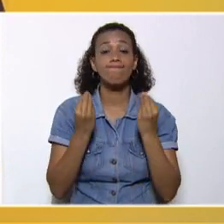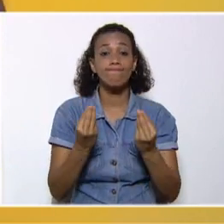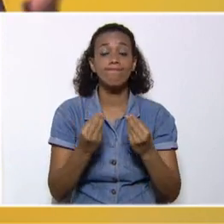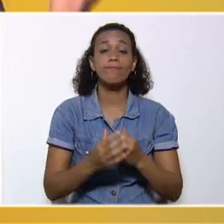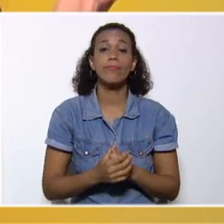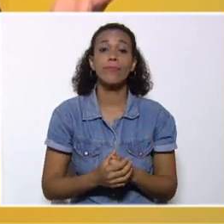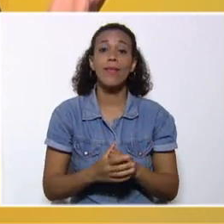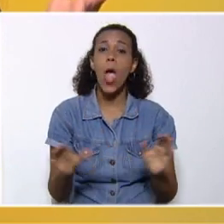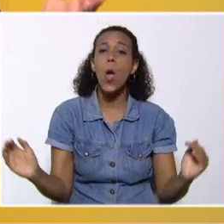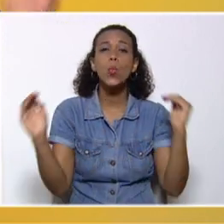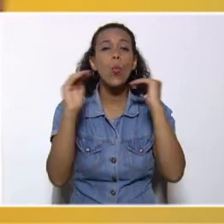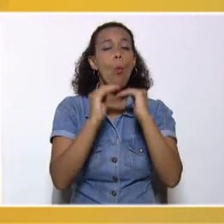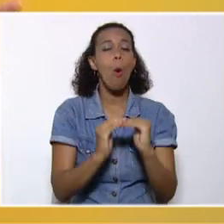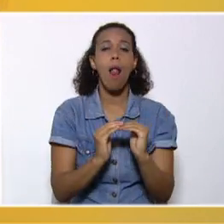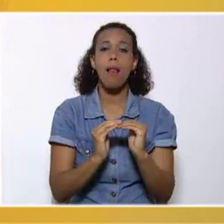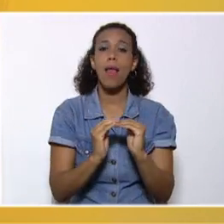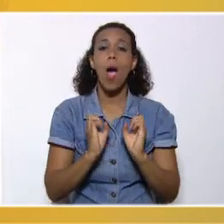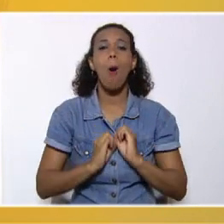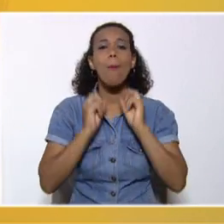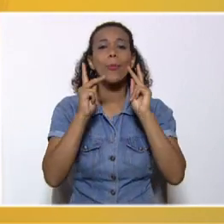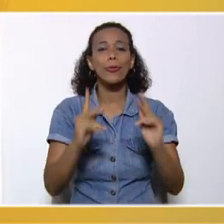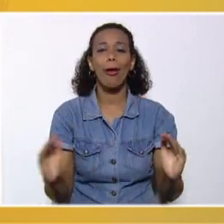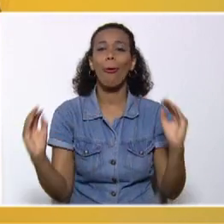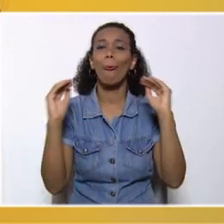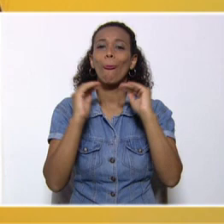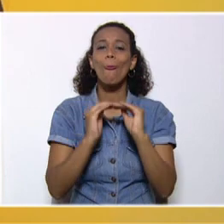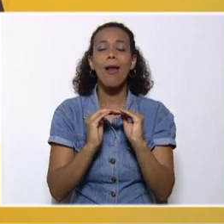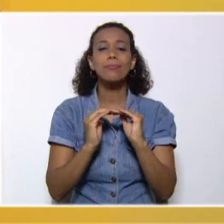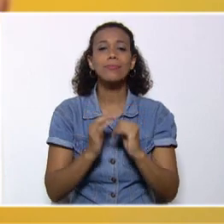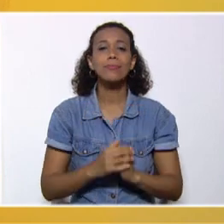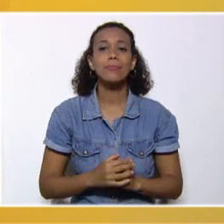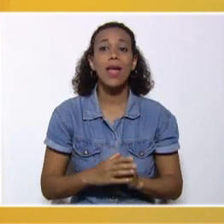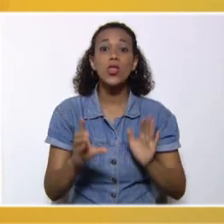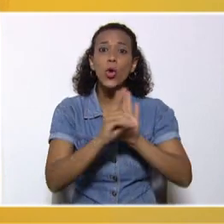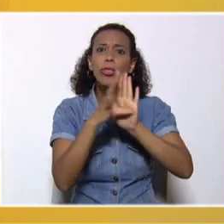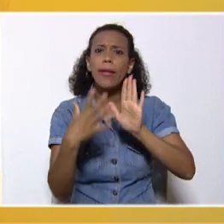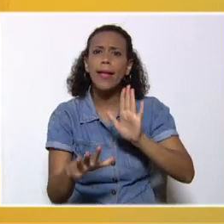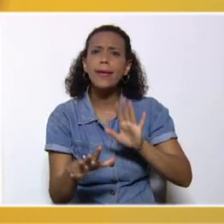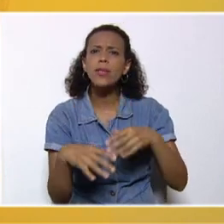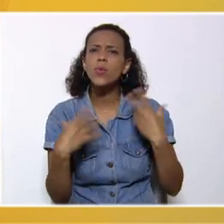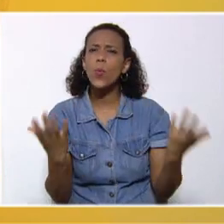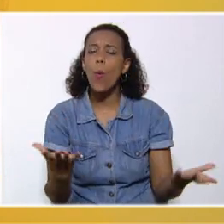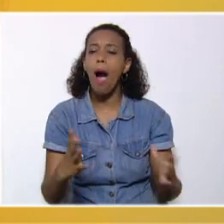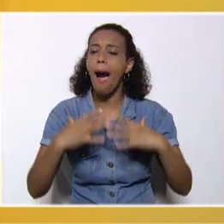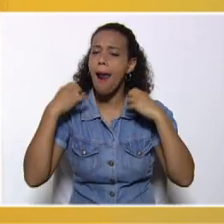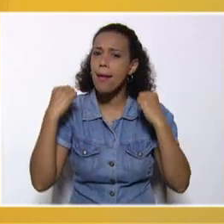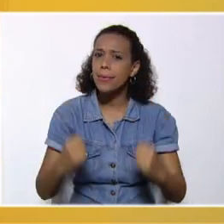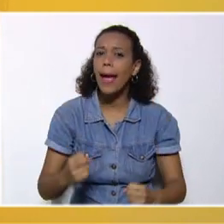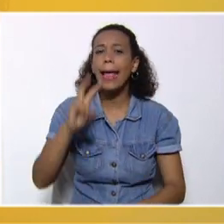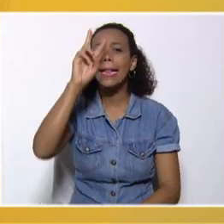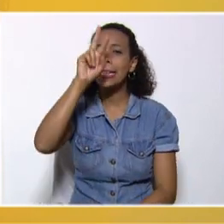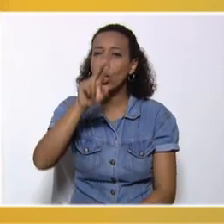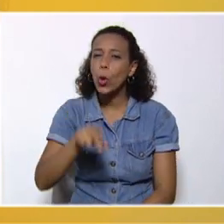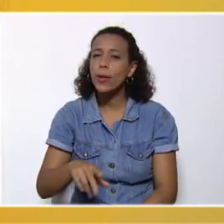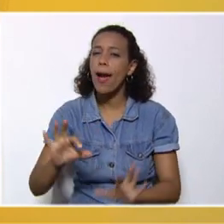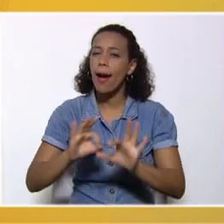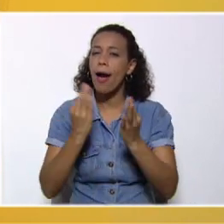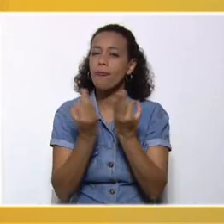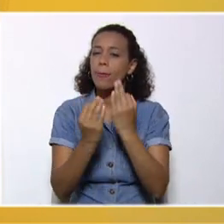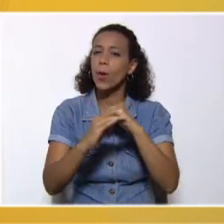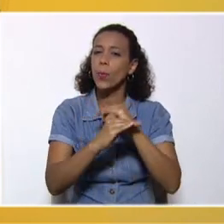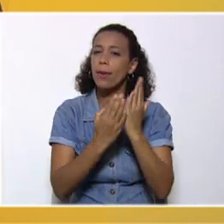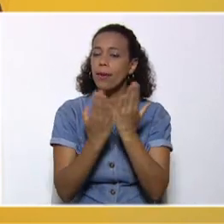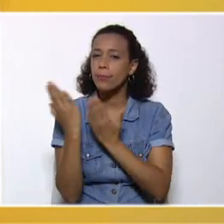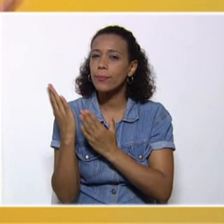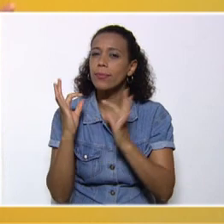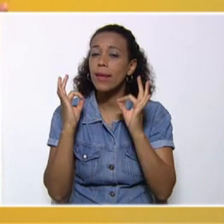calidad, en igualdad de condiciones y oportunidades. Pero esos derechos siempre están garantizados día a día en cada familia y en la